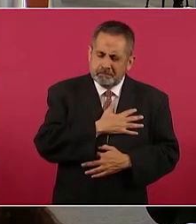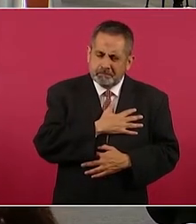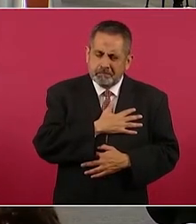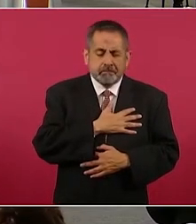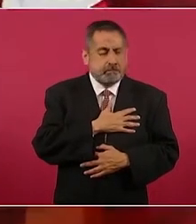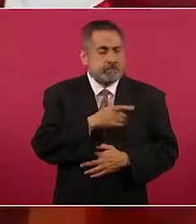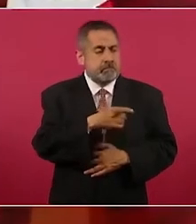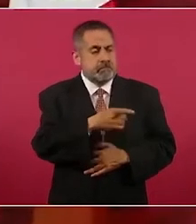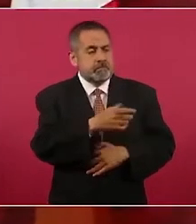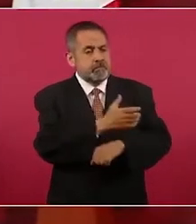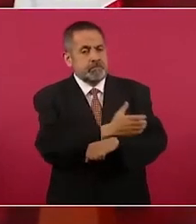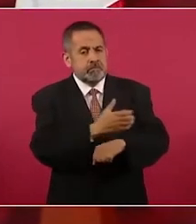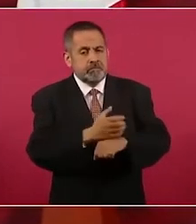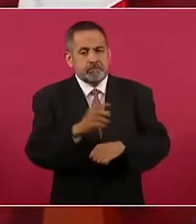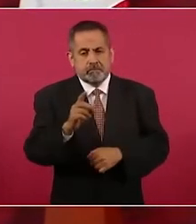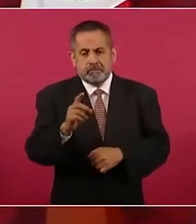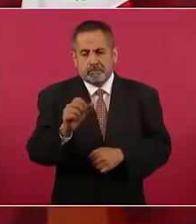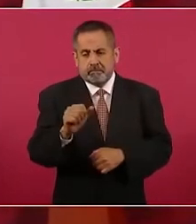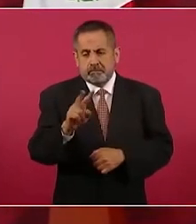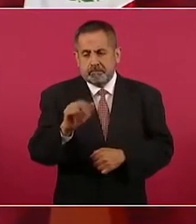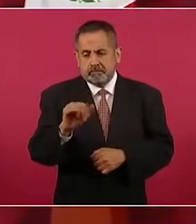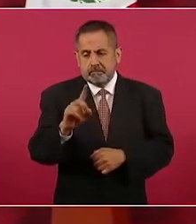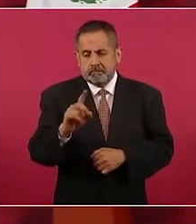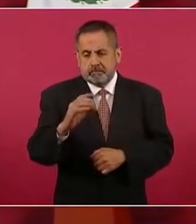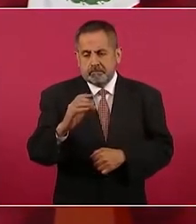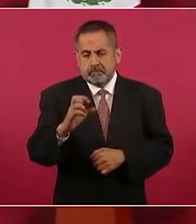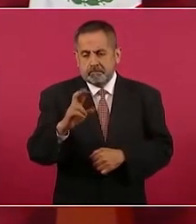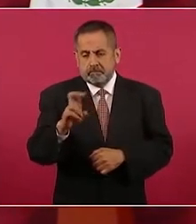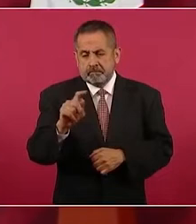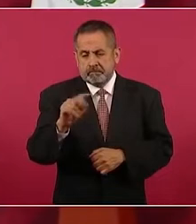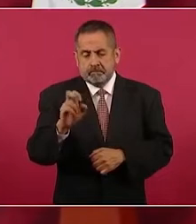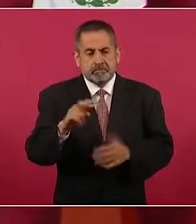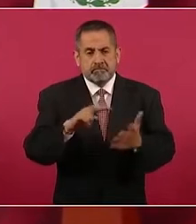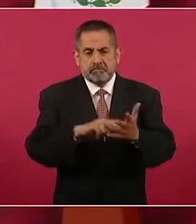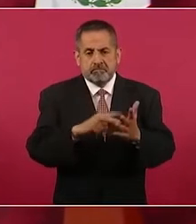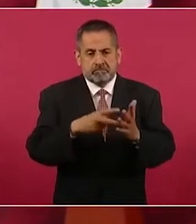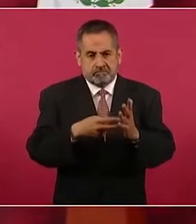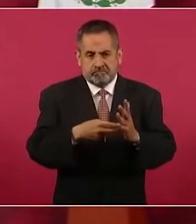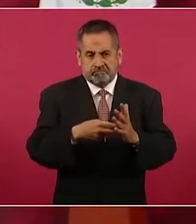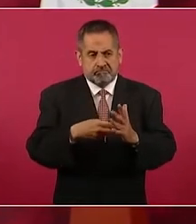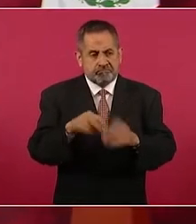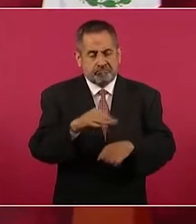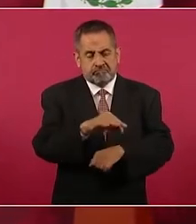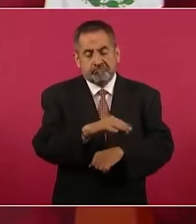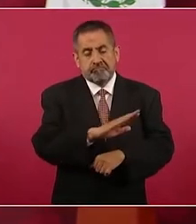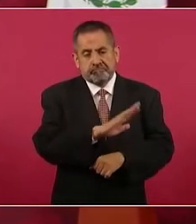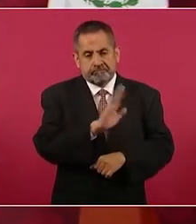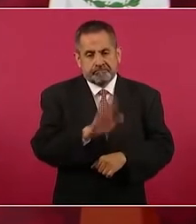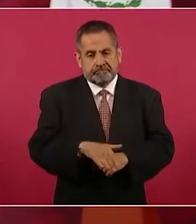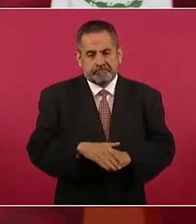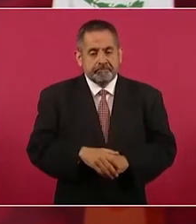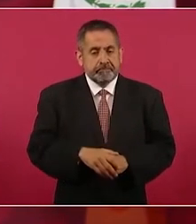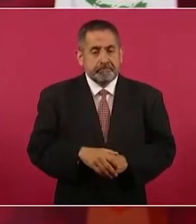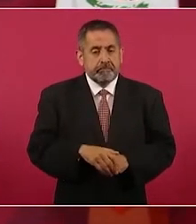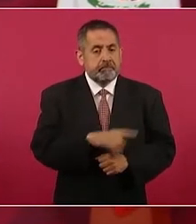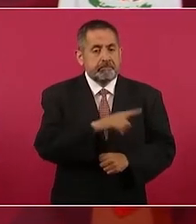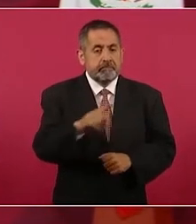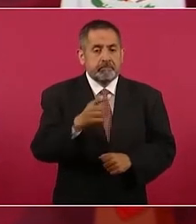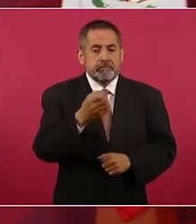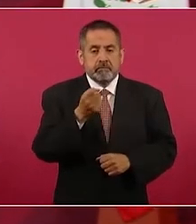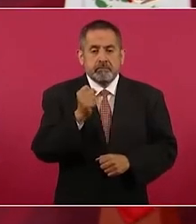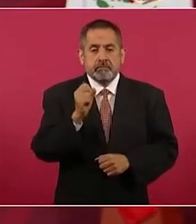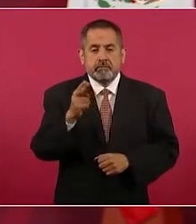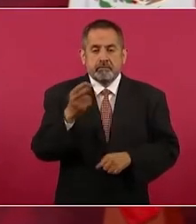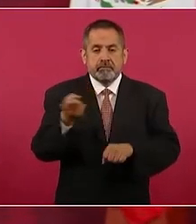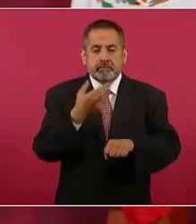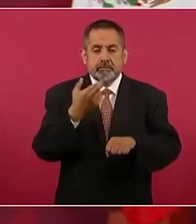compañero, David Cervantes Peredo, un arquitecto, el subsecretario de la SEDATU,